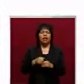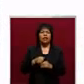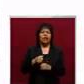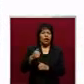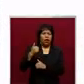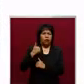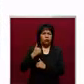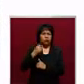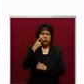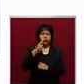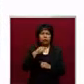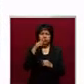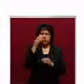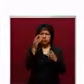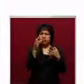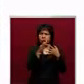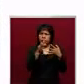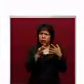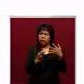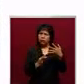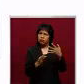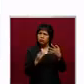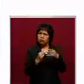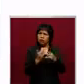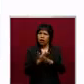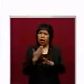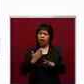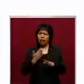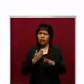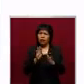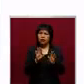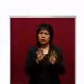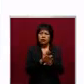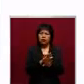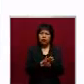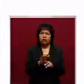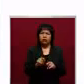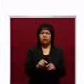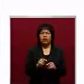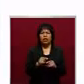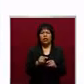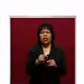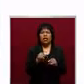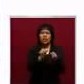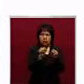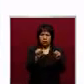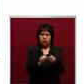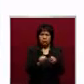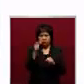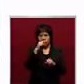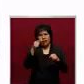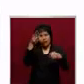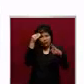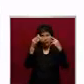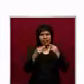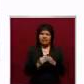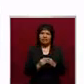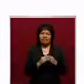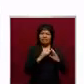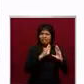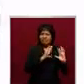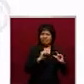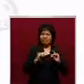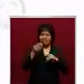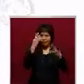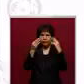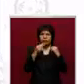énfasis especial en cada uno de los puntos. Antes del COVID, bueno, pues las condiciones del aula eran para aprender, ¿no? Exactamente.